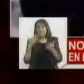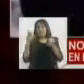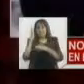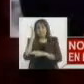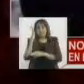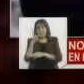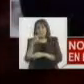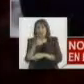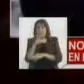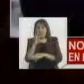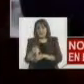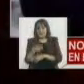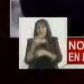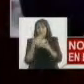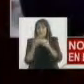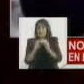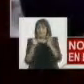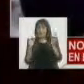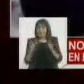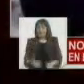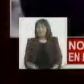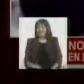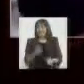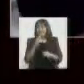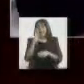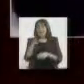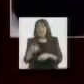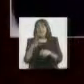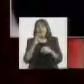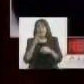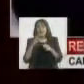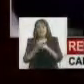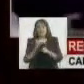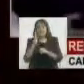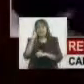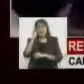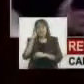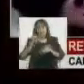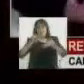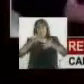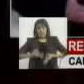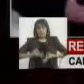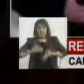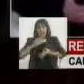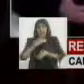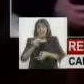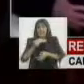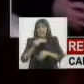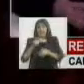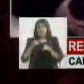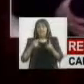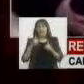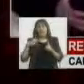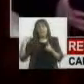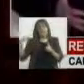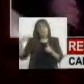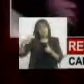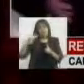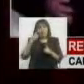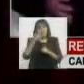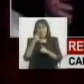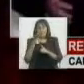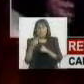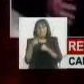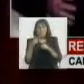presentación costarricense. Buenos días, don René. Bueno, Costa Rica hizo una presentación muy sólida, que fue desde lo histórico.